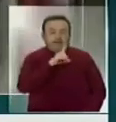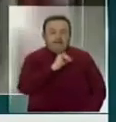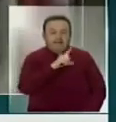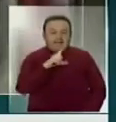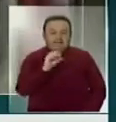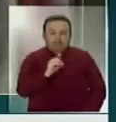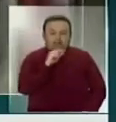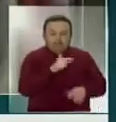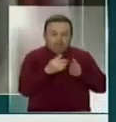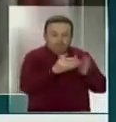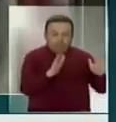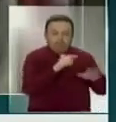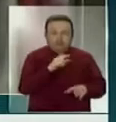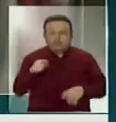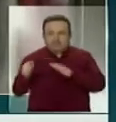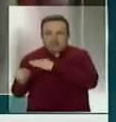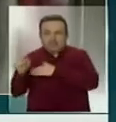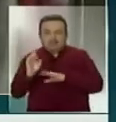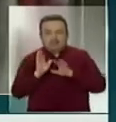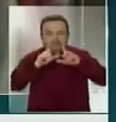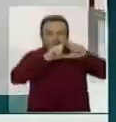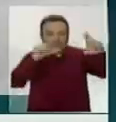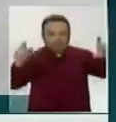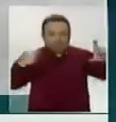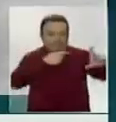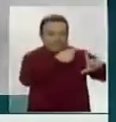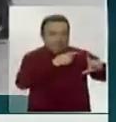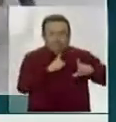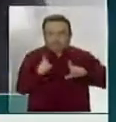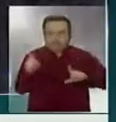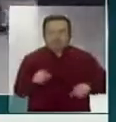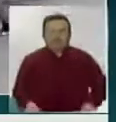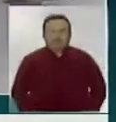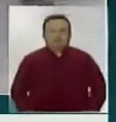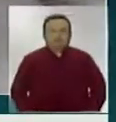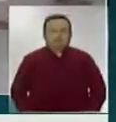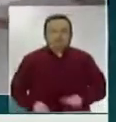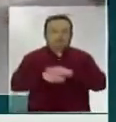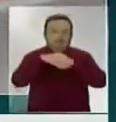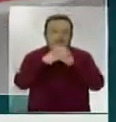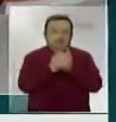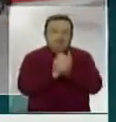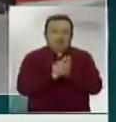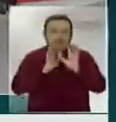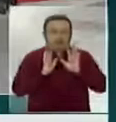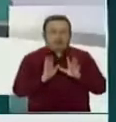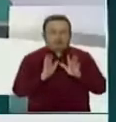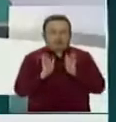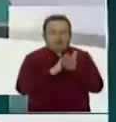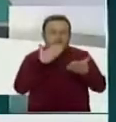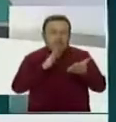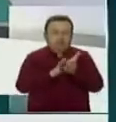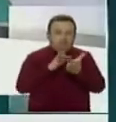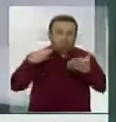tenemos adhesivos de direcciones peatonales, adhesivos de lavado de mano y los adhesivos